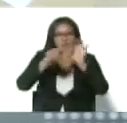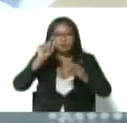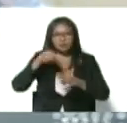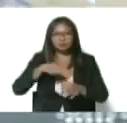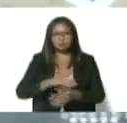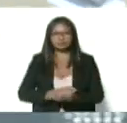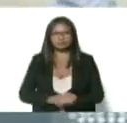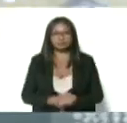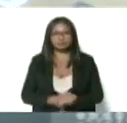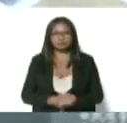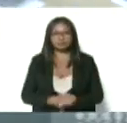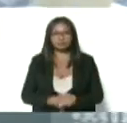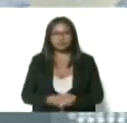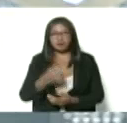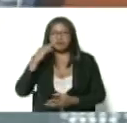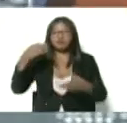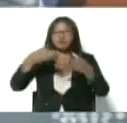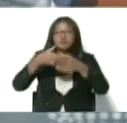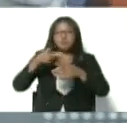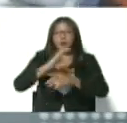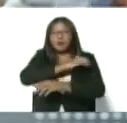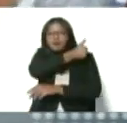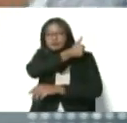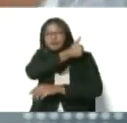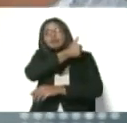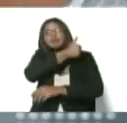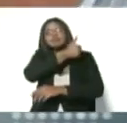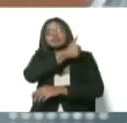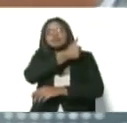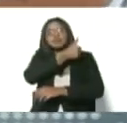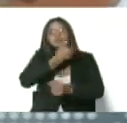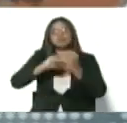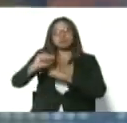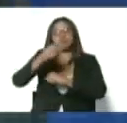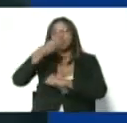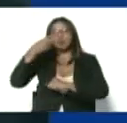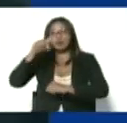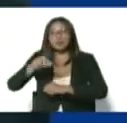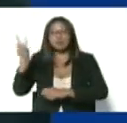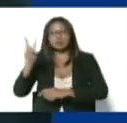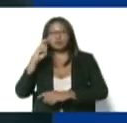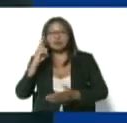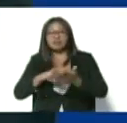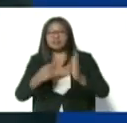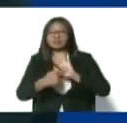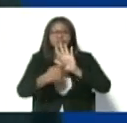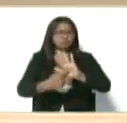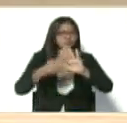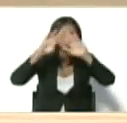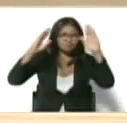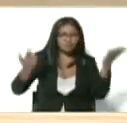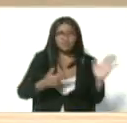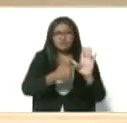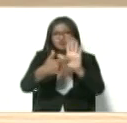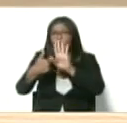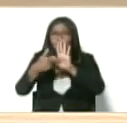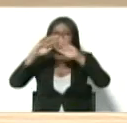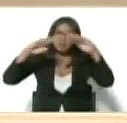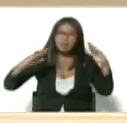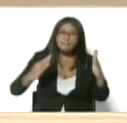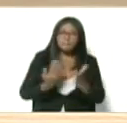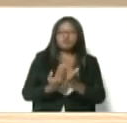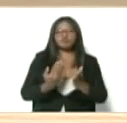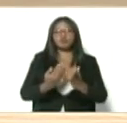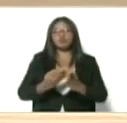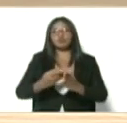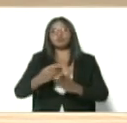el zar antidrogas de venezuela mayor general lópez vargas todas estas verdades hay que decirles en el mundo señor presidente del tribunal